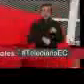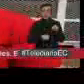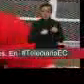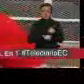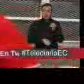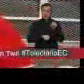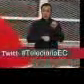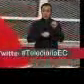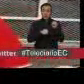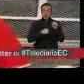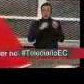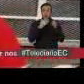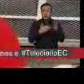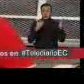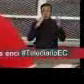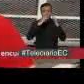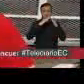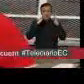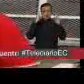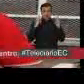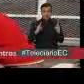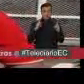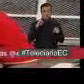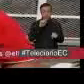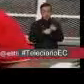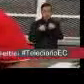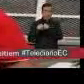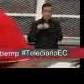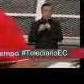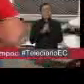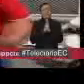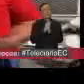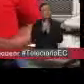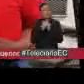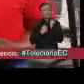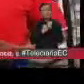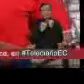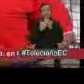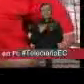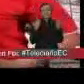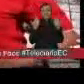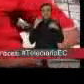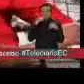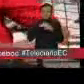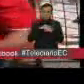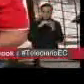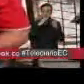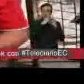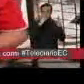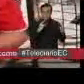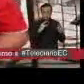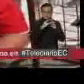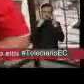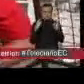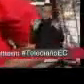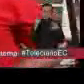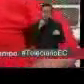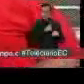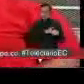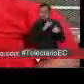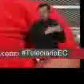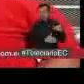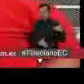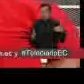y desgaste en las carpas, por lo que también piden ayuda. Dentro de las carpas que han perdido ya su